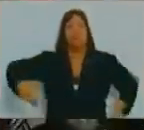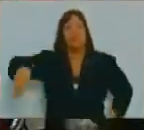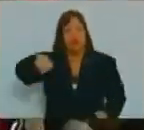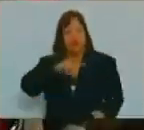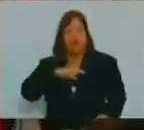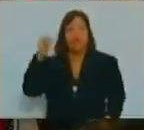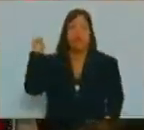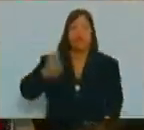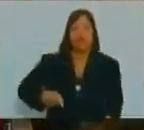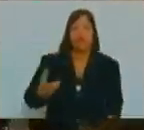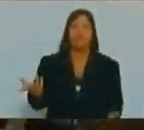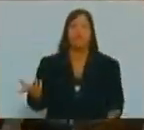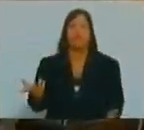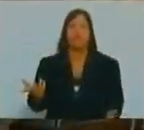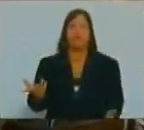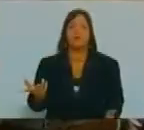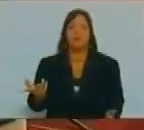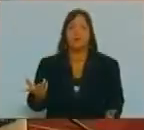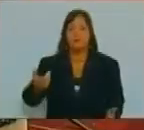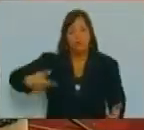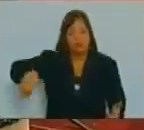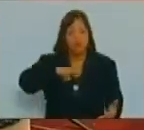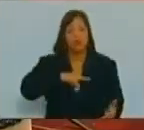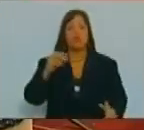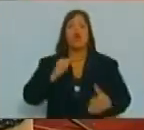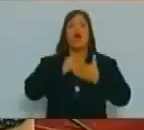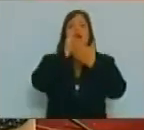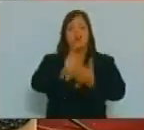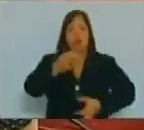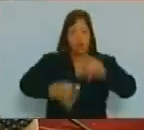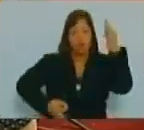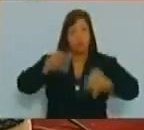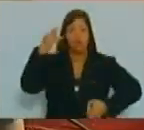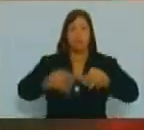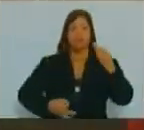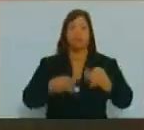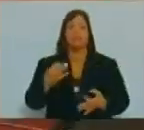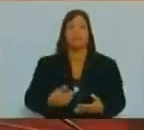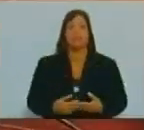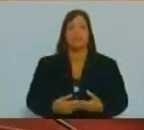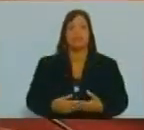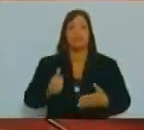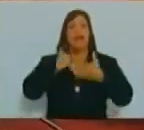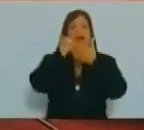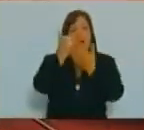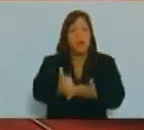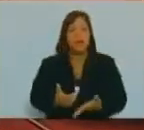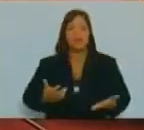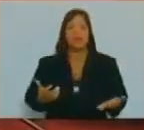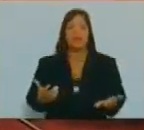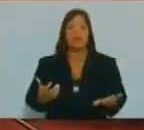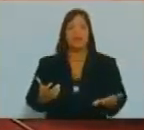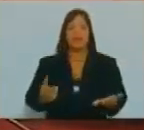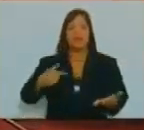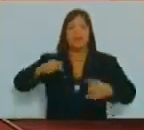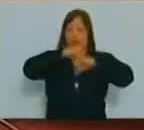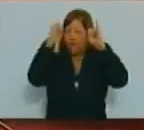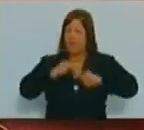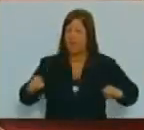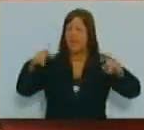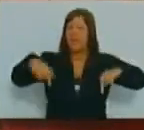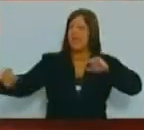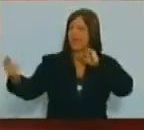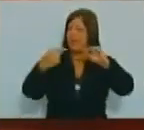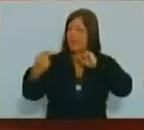no tenemos qué a ayudar a la justicia ayudarla pero señor estoy feliz con este